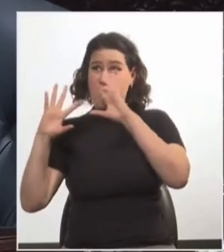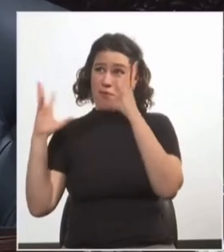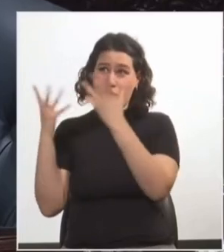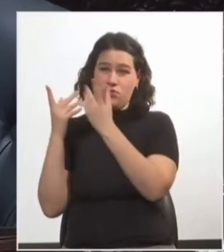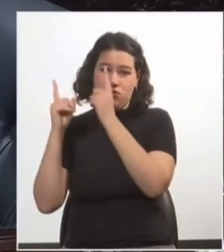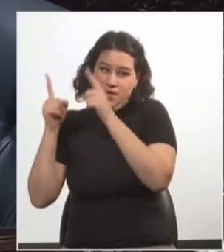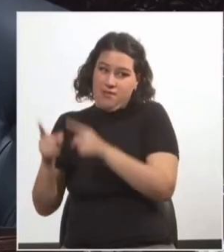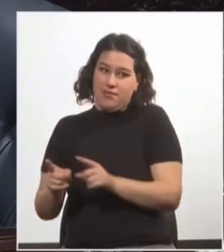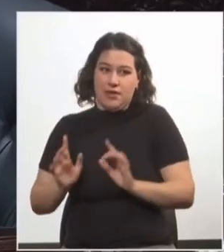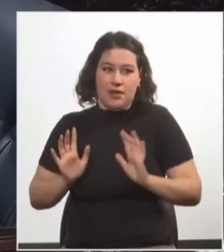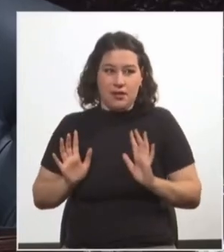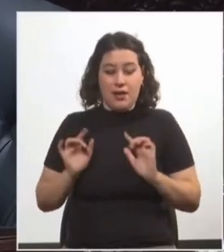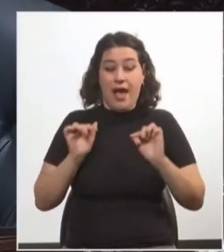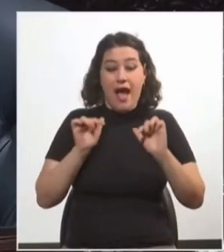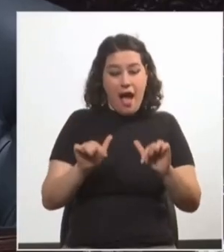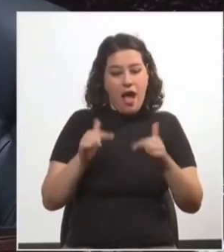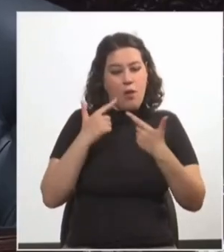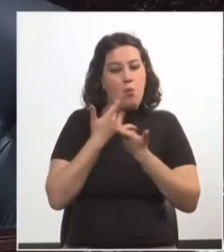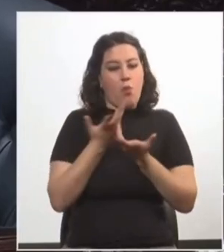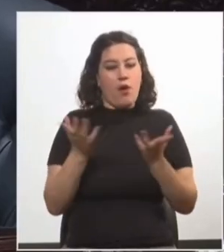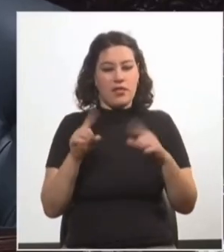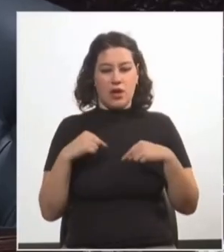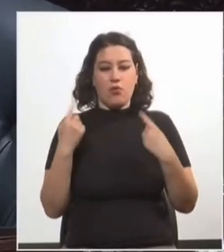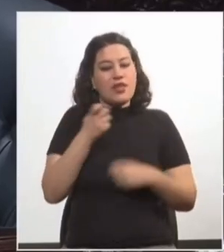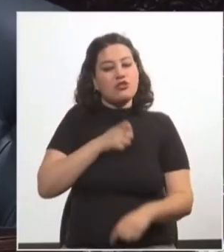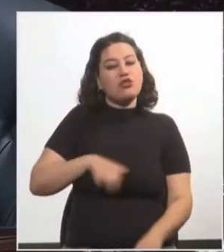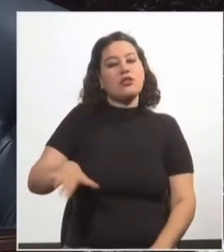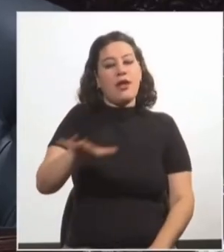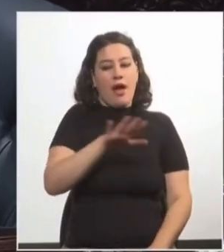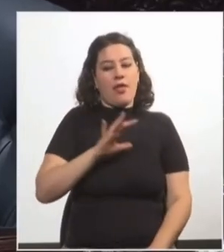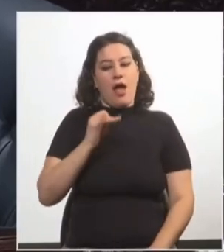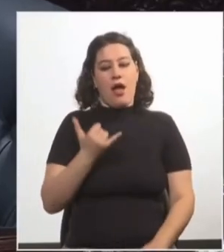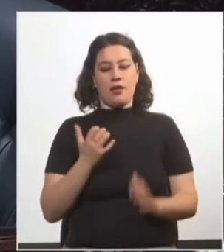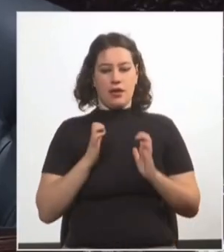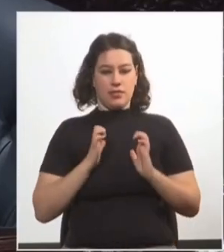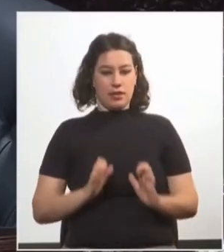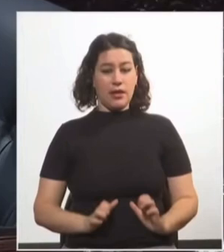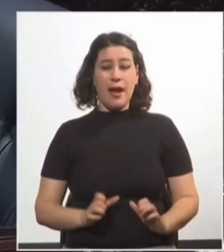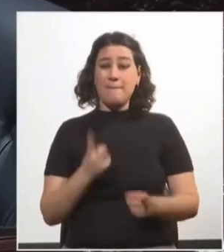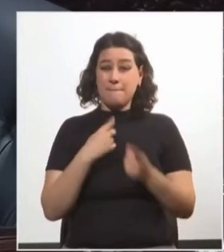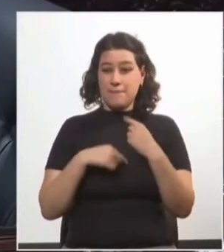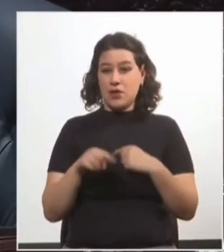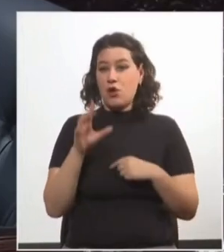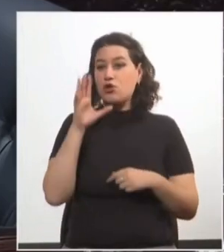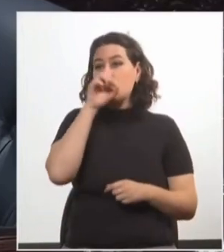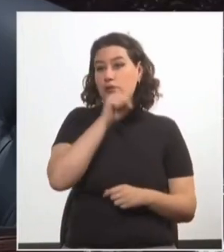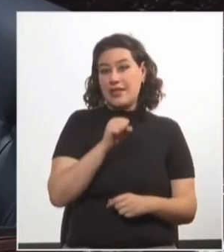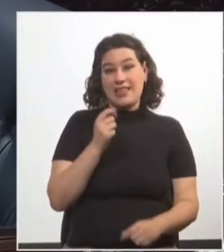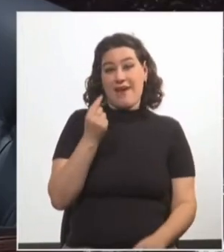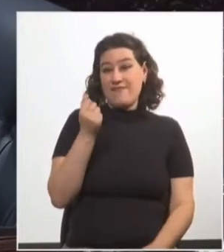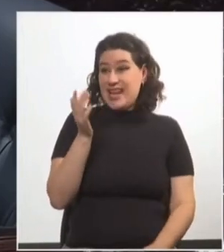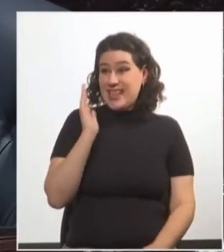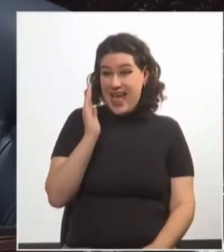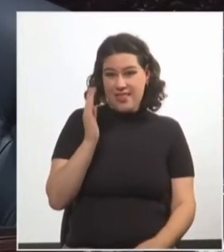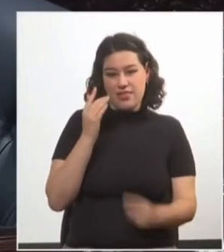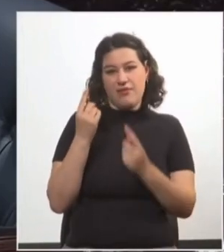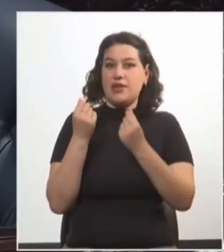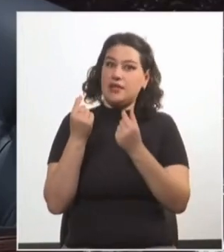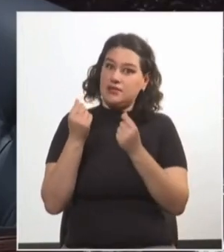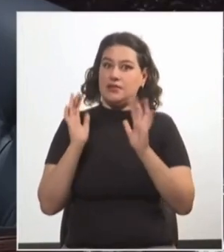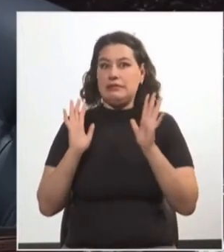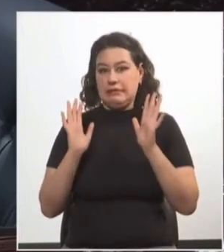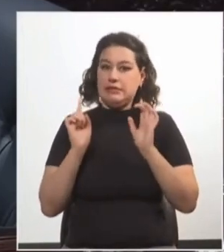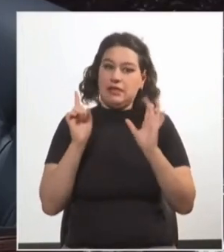un componente de ética de la sociedad. Pero la sustentabilidad financiera entonces tiene que